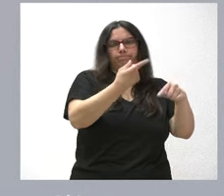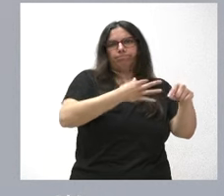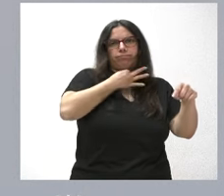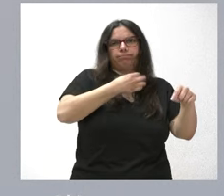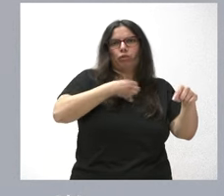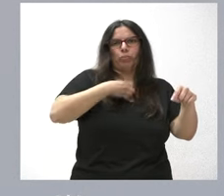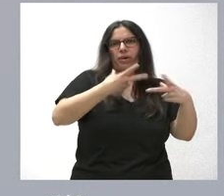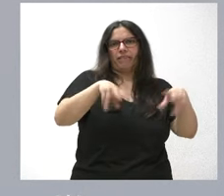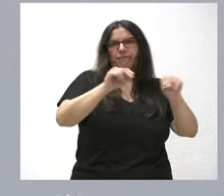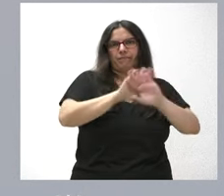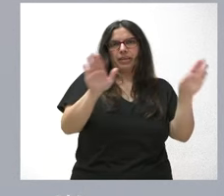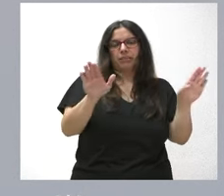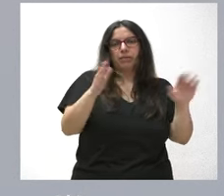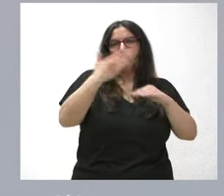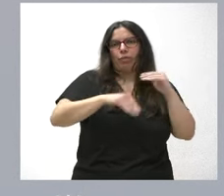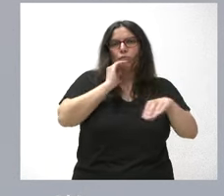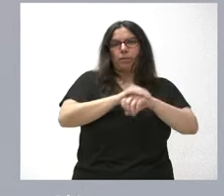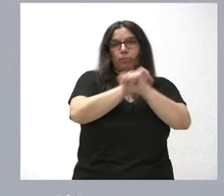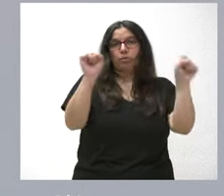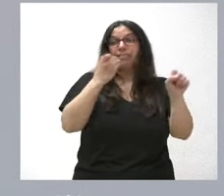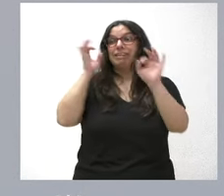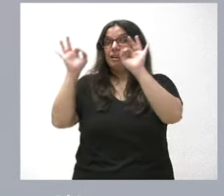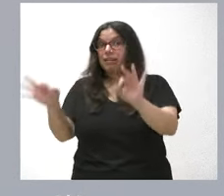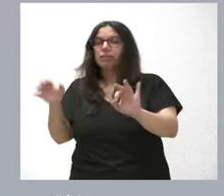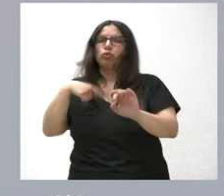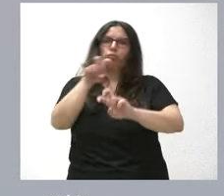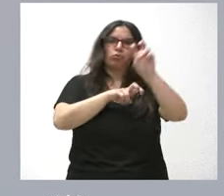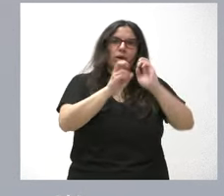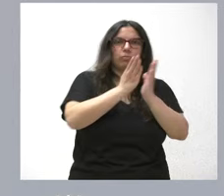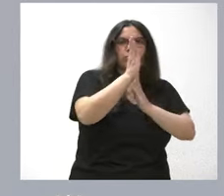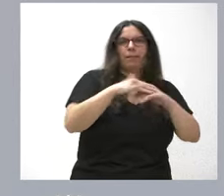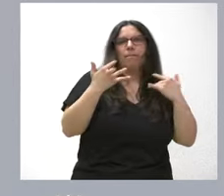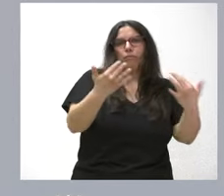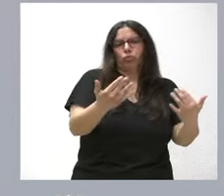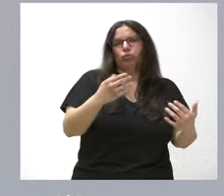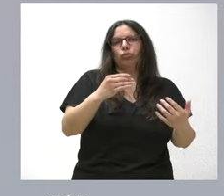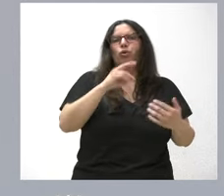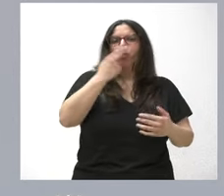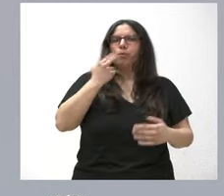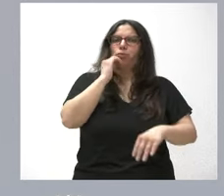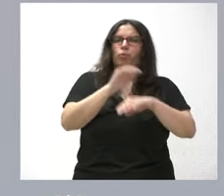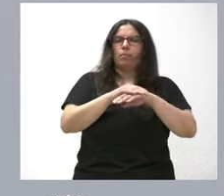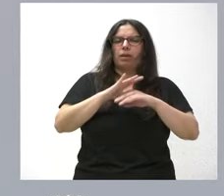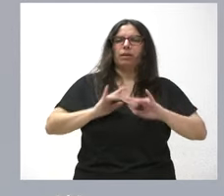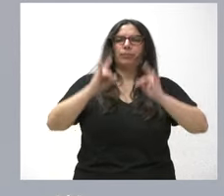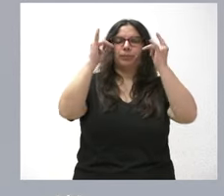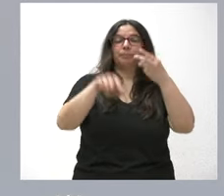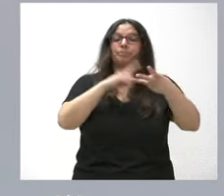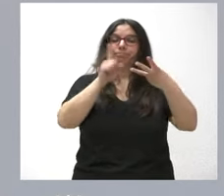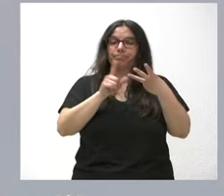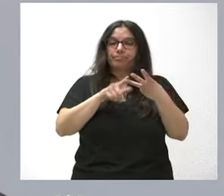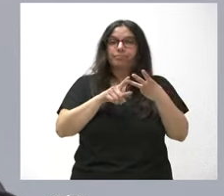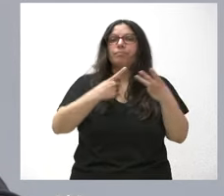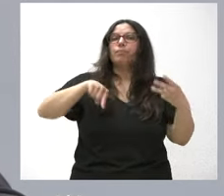Si esto no fuera así, pues, lógicamente, buscaríamos la fórmula más rápida de asumir el compromiso que tenemos encima de la mesa, que es concluirlo. Y, por último,